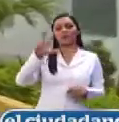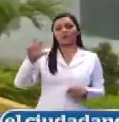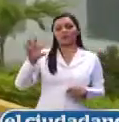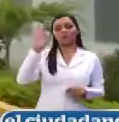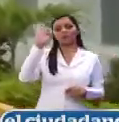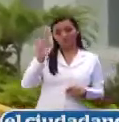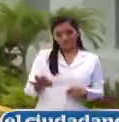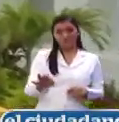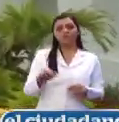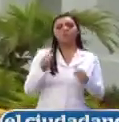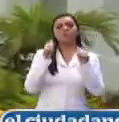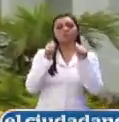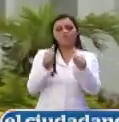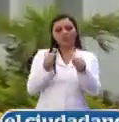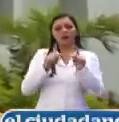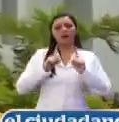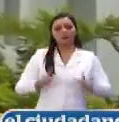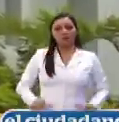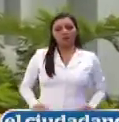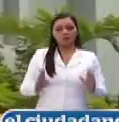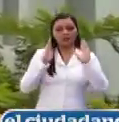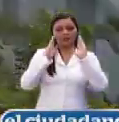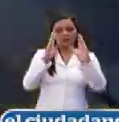sistema de salud público digno para los ecuatorianos